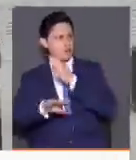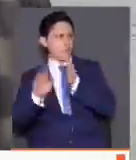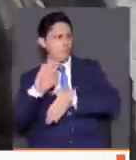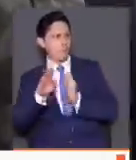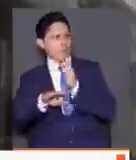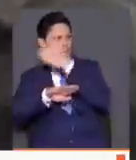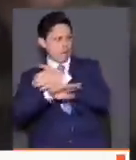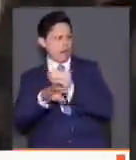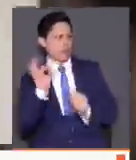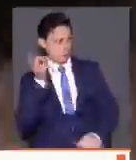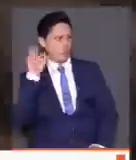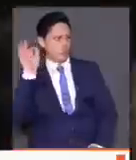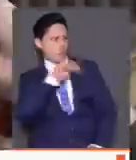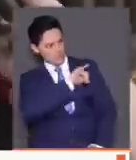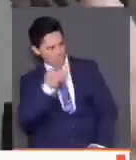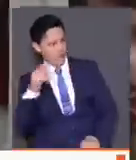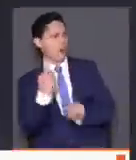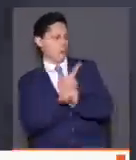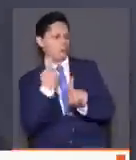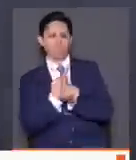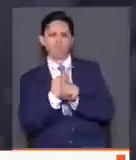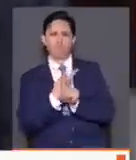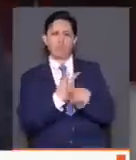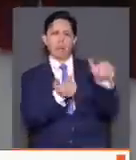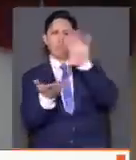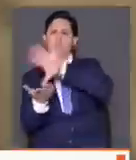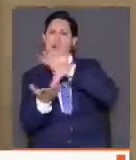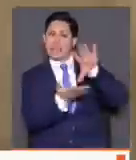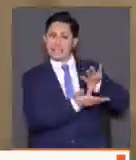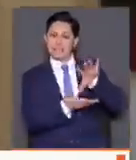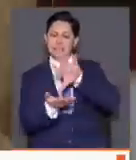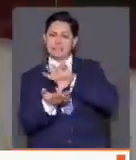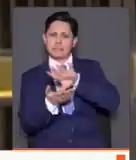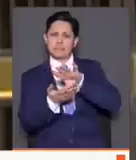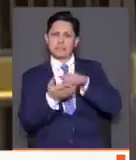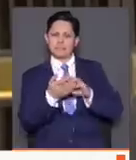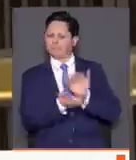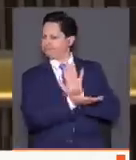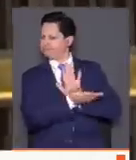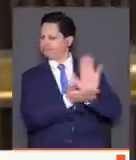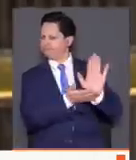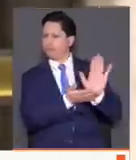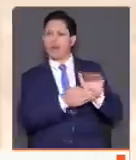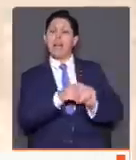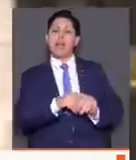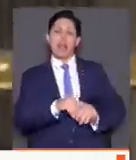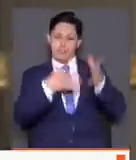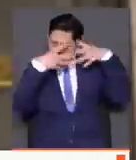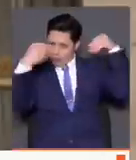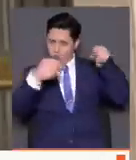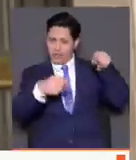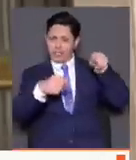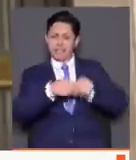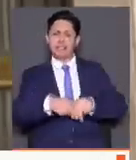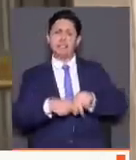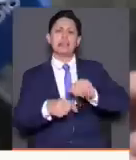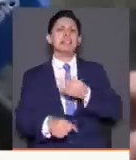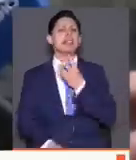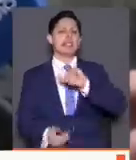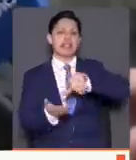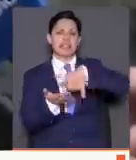parece que la tensión entre ambos países se agudizó este viernes, pese a que tras el desaire, el embajador israelí fue invitado a la Cancillería